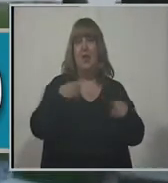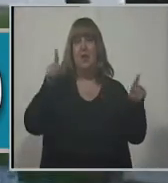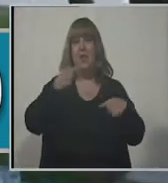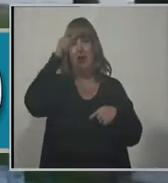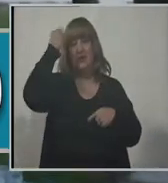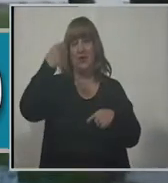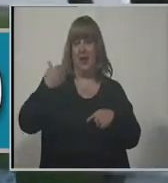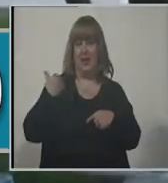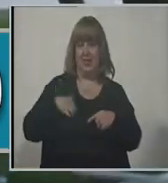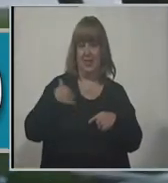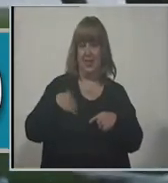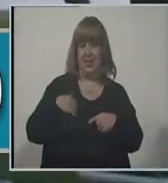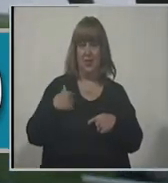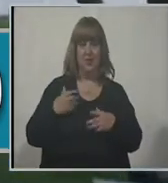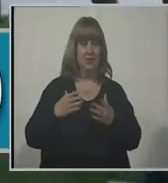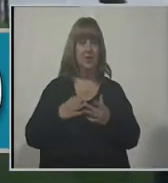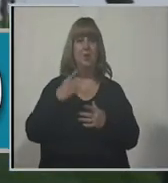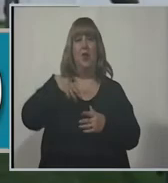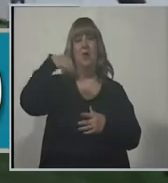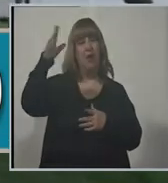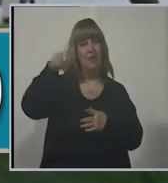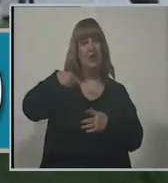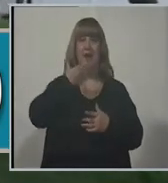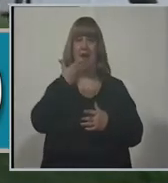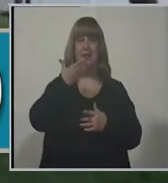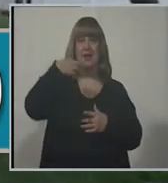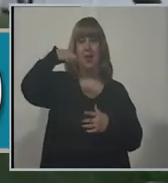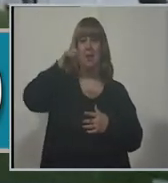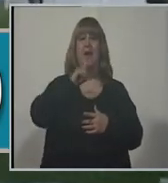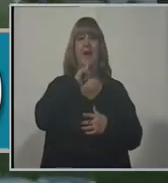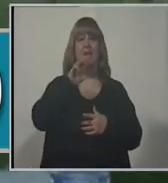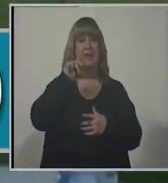nos va a acompañar Patricia Sosa ese día. Muchas gracias, secretario. Gracias a ustedes, buen día.